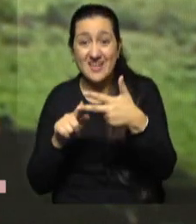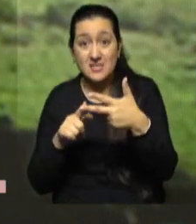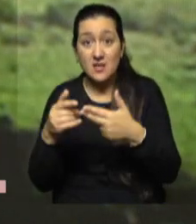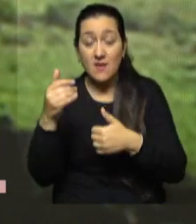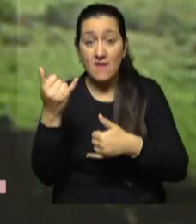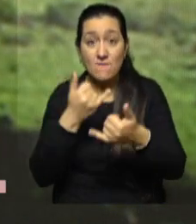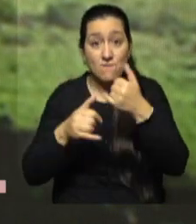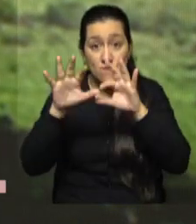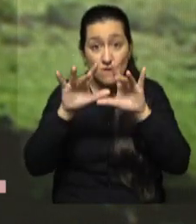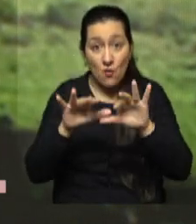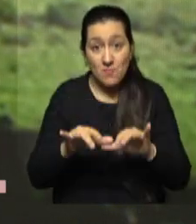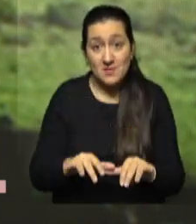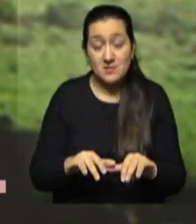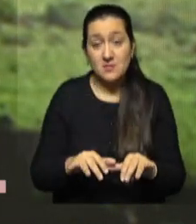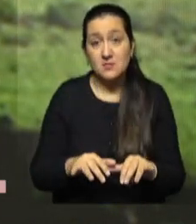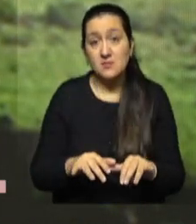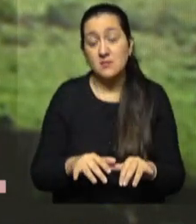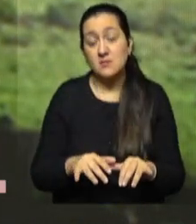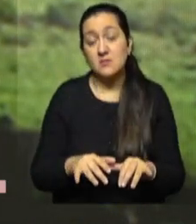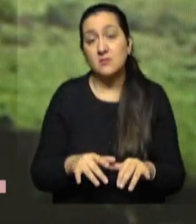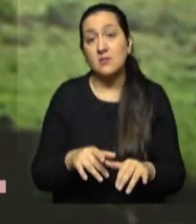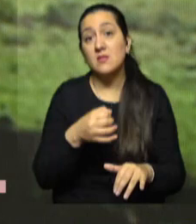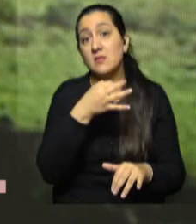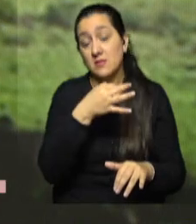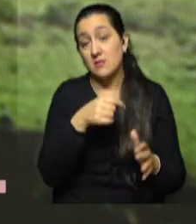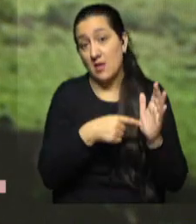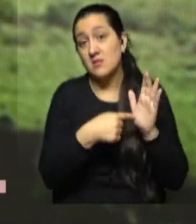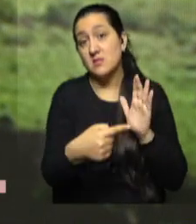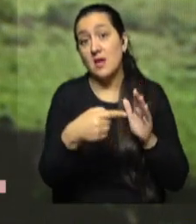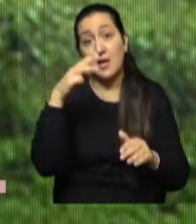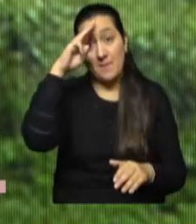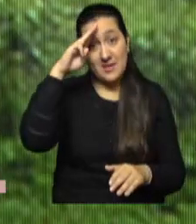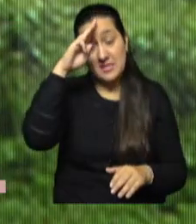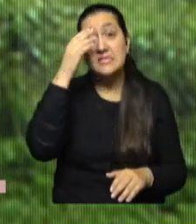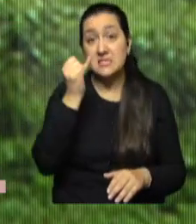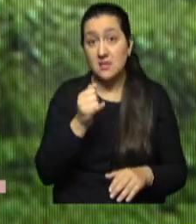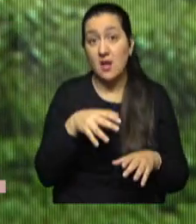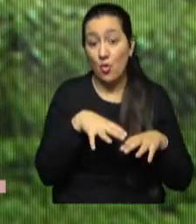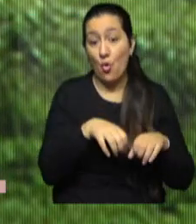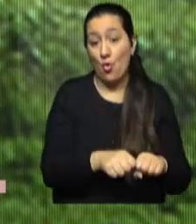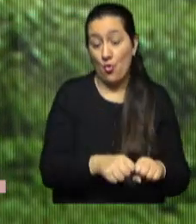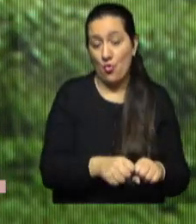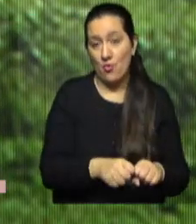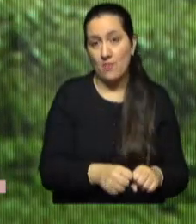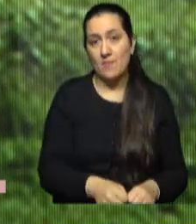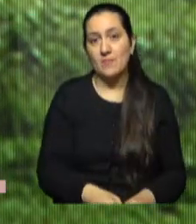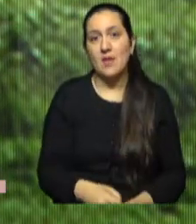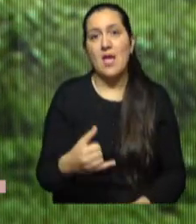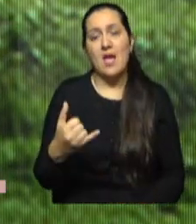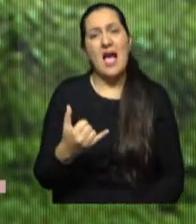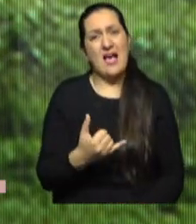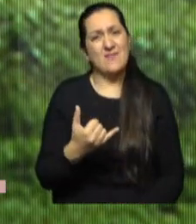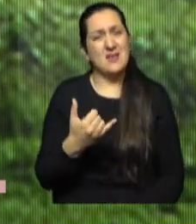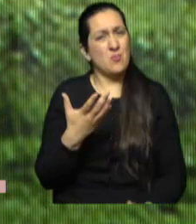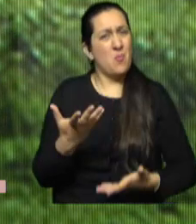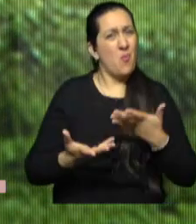del instituto habían dado que que marinera sí es un poco más complejo que yo había había ruidos